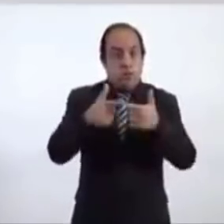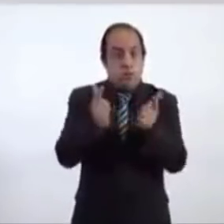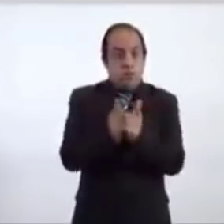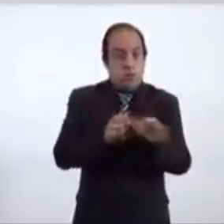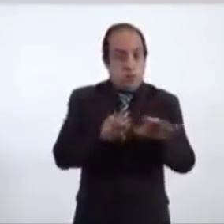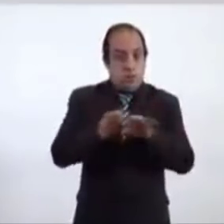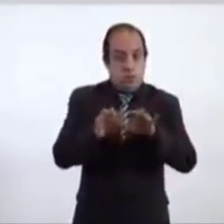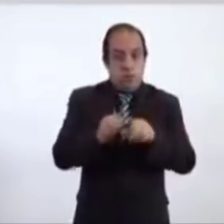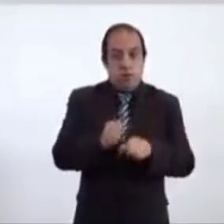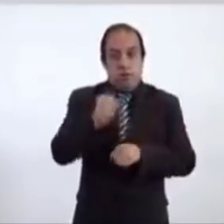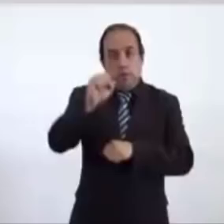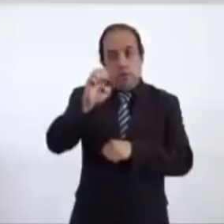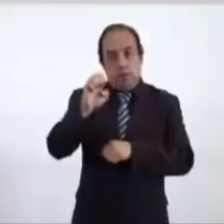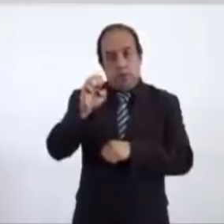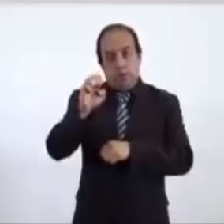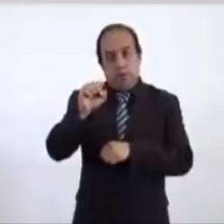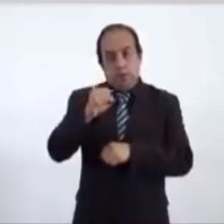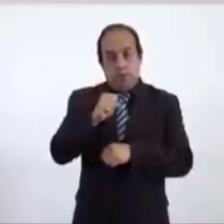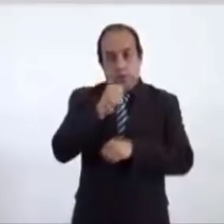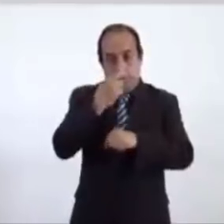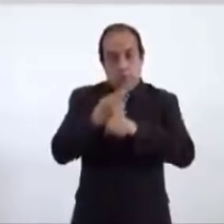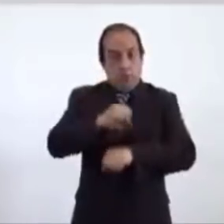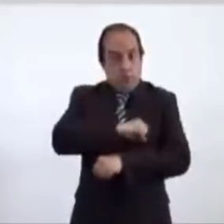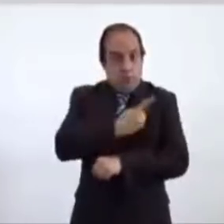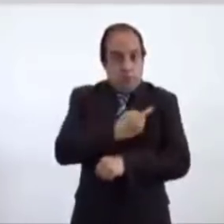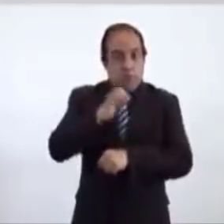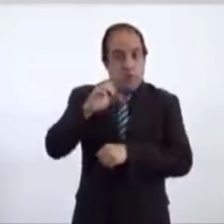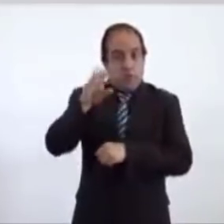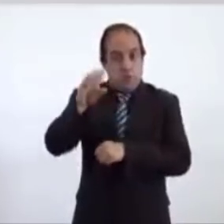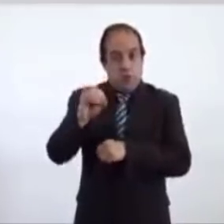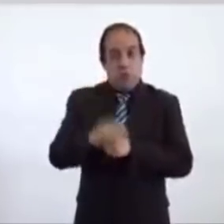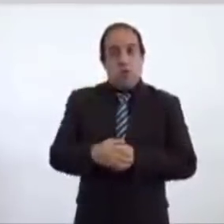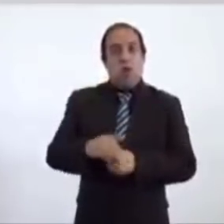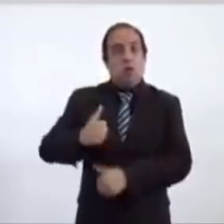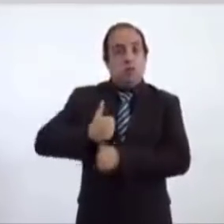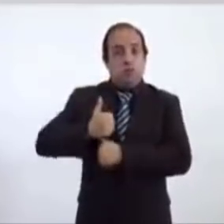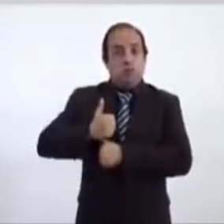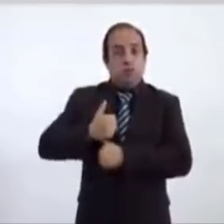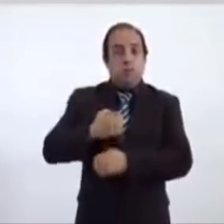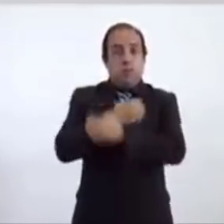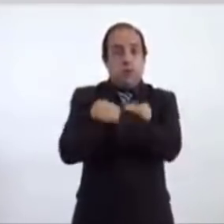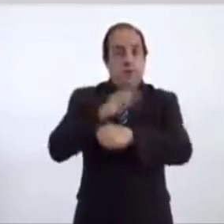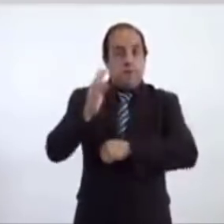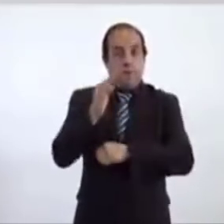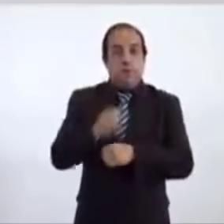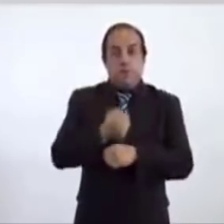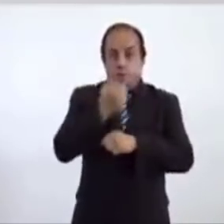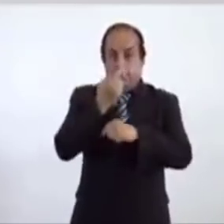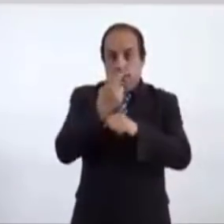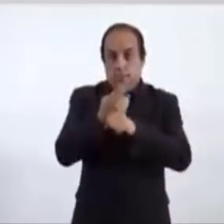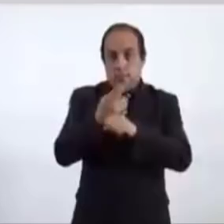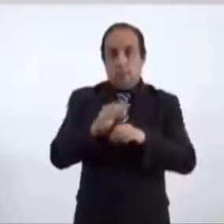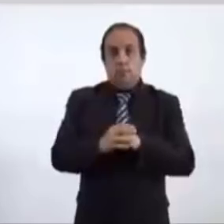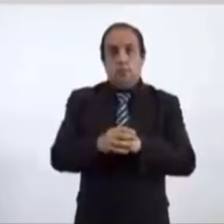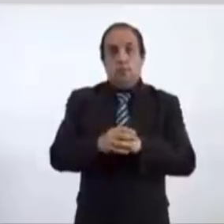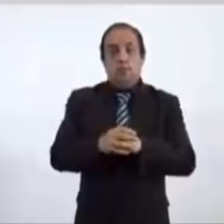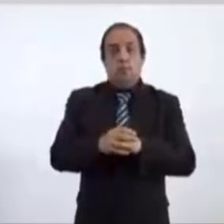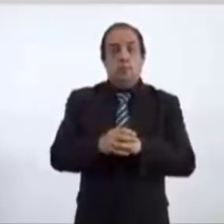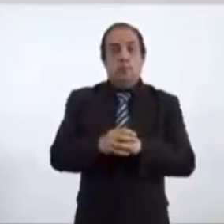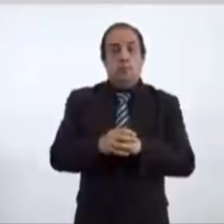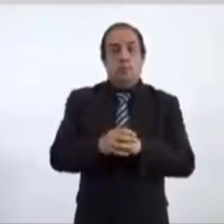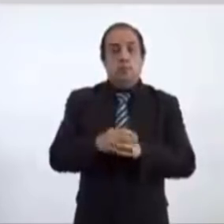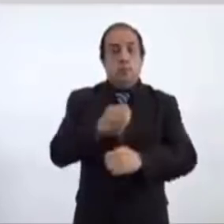trabajo, obviamente, la Secretaría de Salud, Eduardo, la Autoridad Educativa Federal, la Secretaría de Educación,